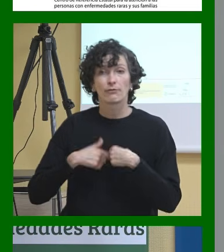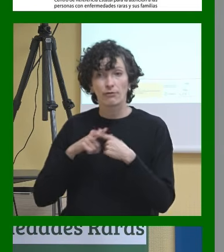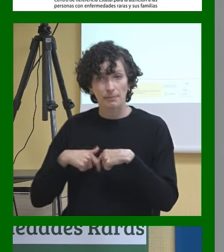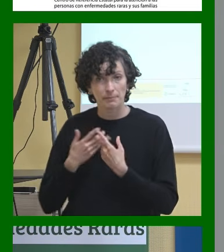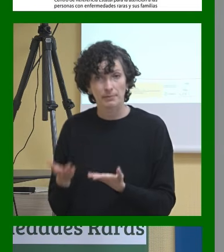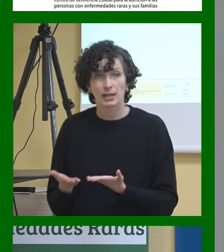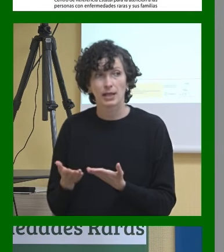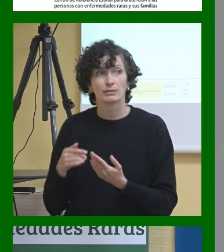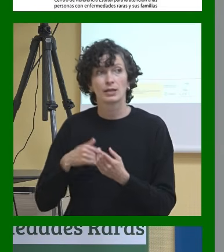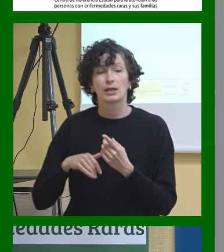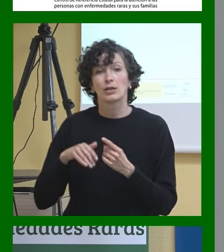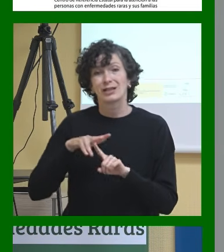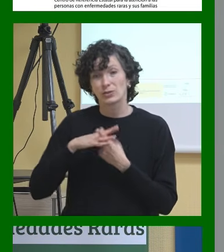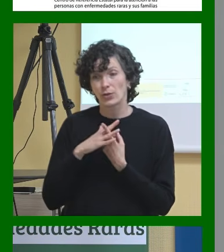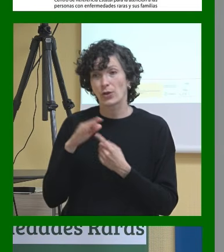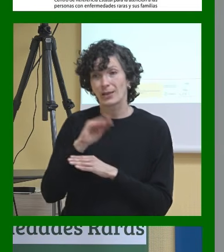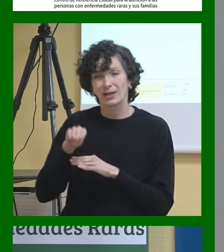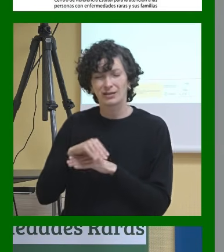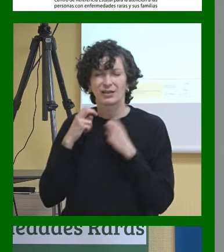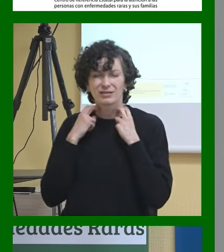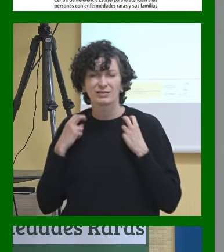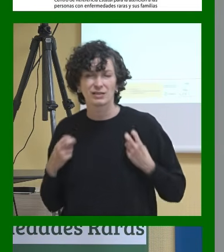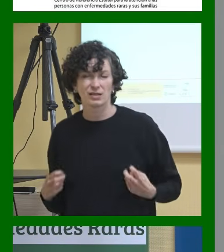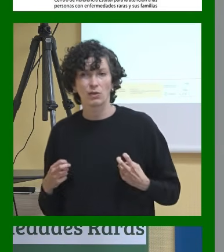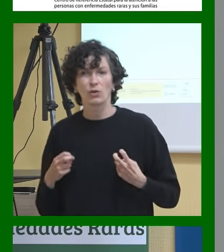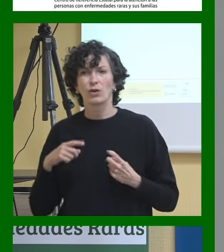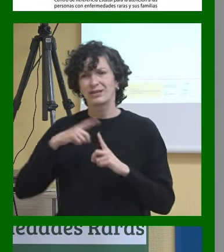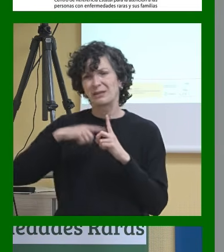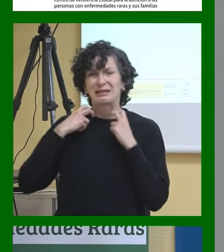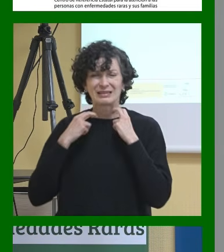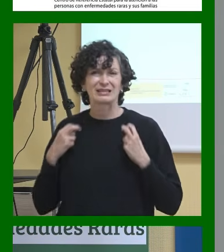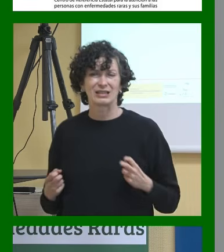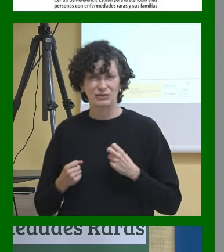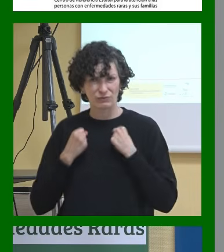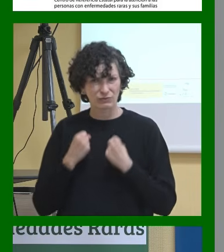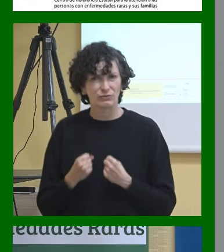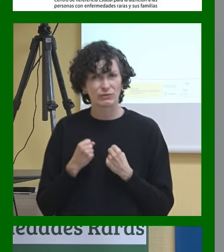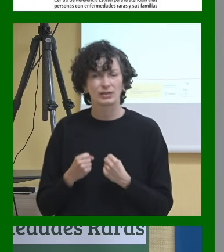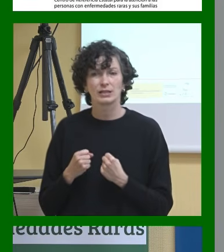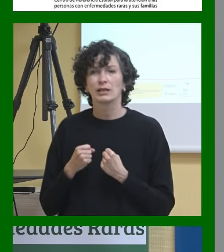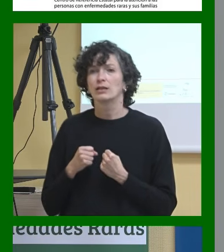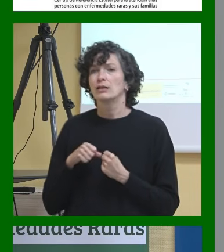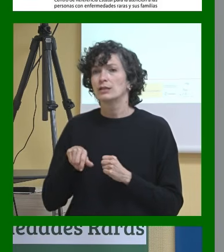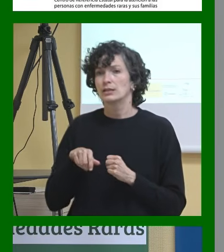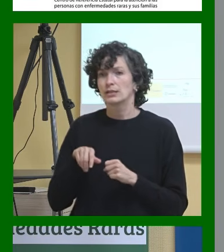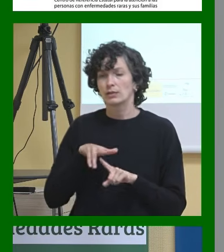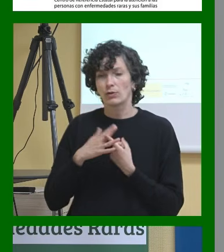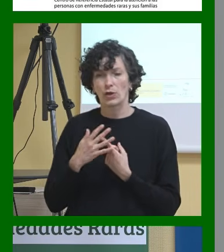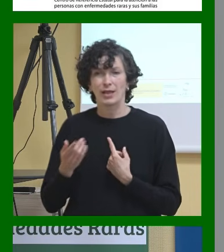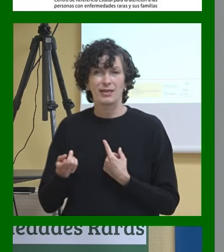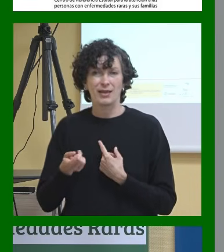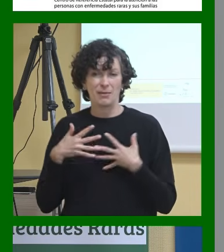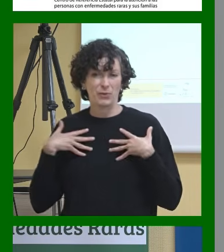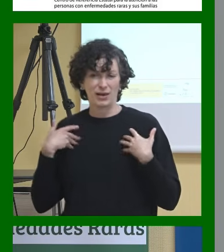un entorno de crianza estresado, con altos niveles de estrés, que se enfrentan a dificultades emocionales cada